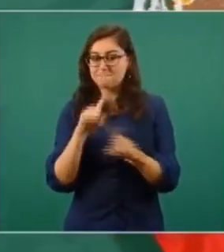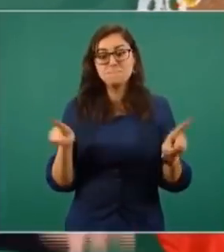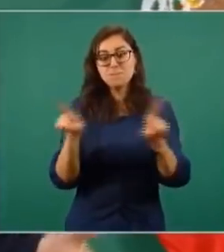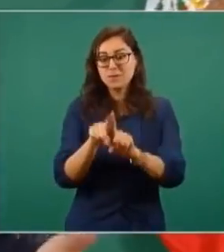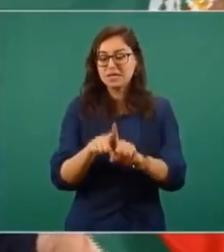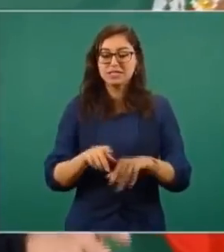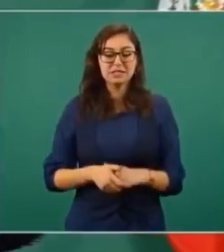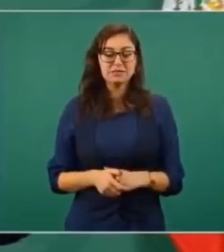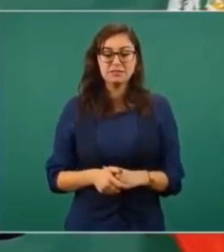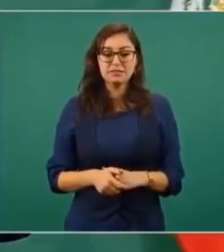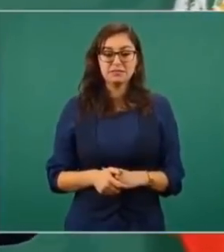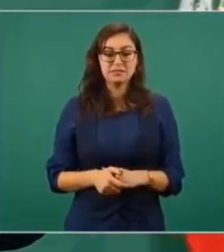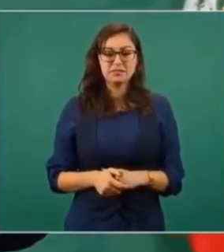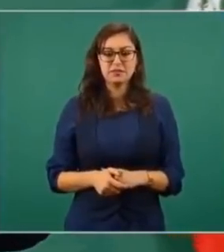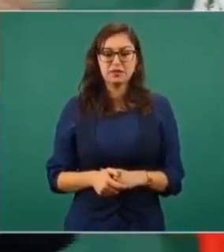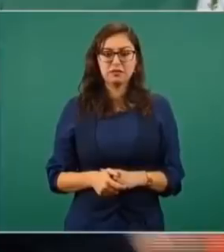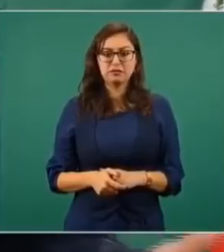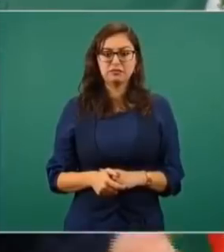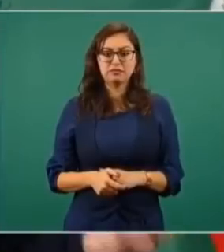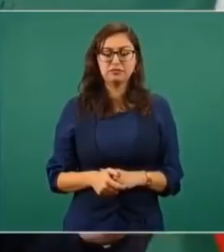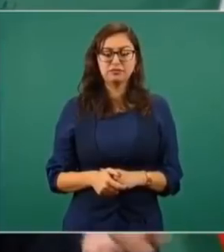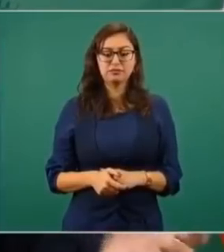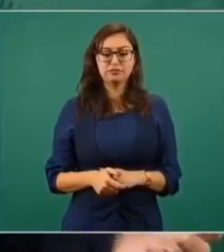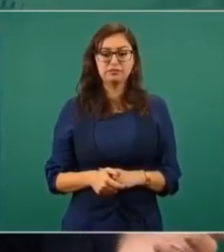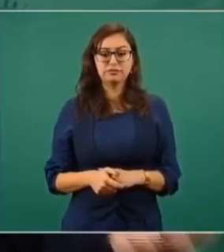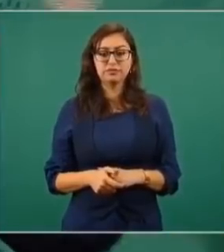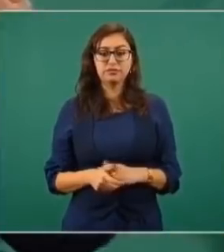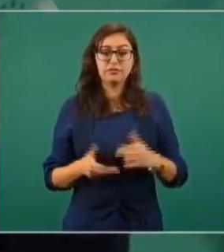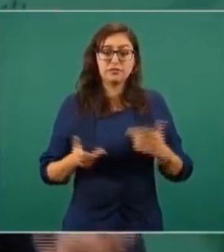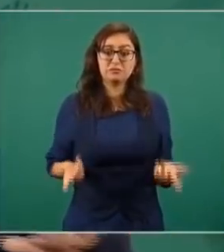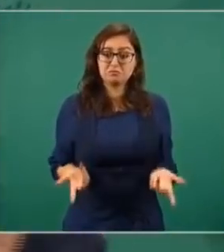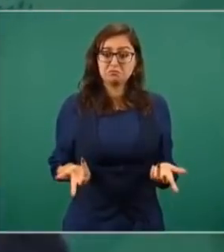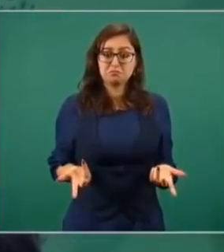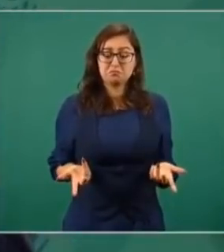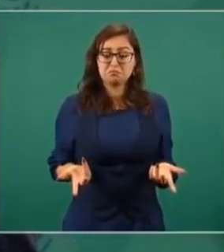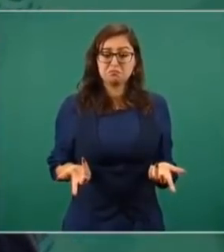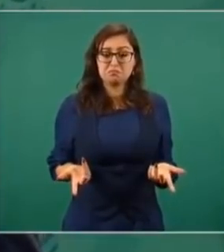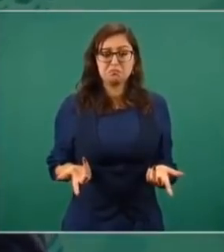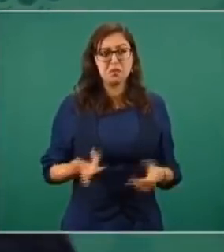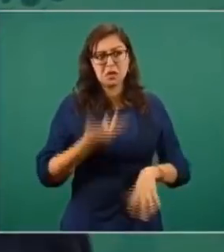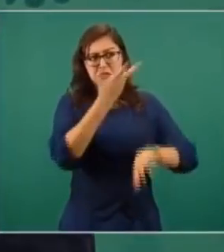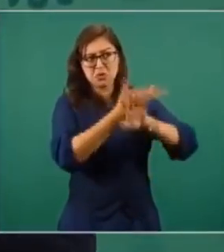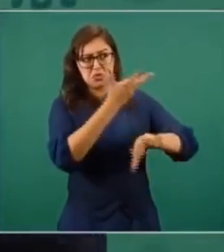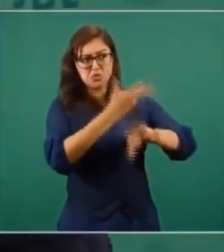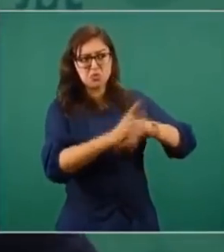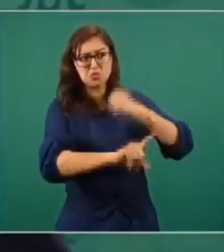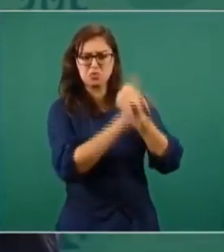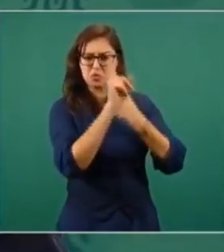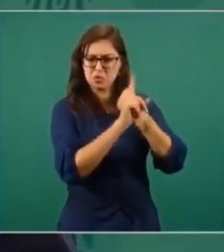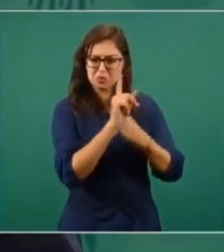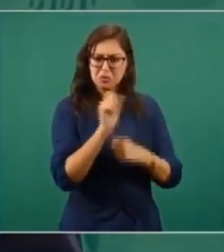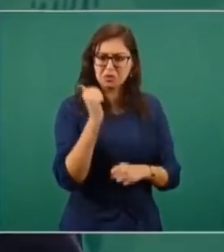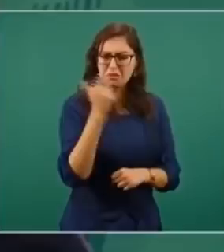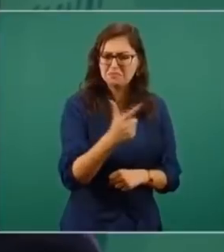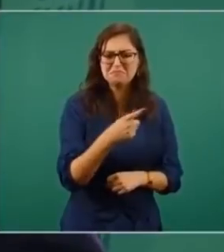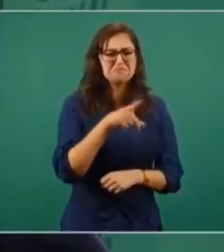No hay problema y además llevamos muy buena relación con el gobierno de Estados Unidos,